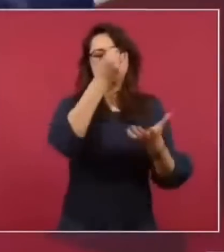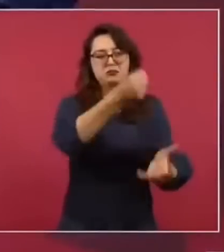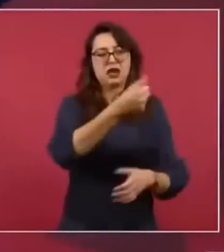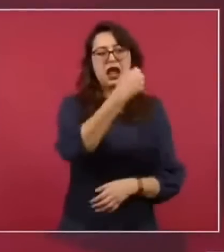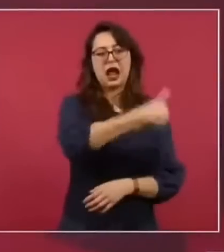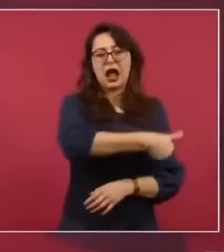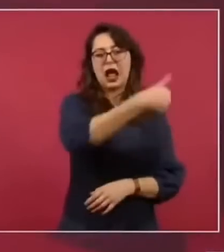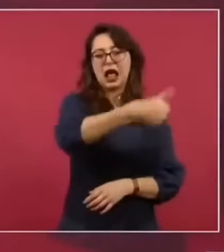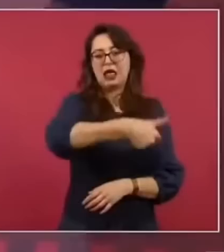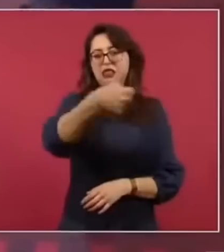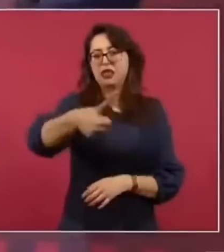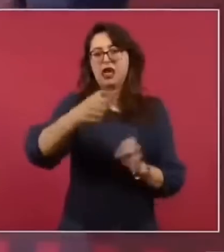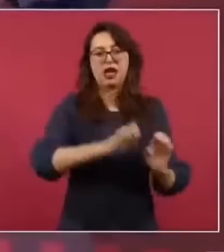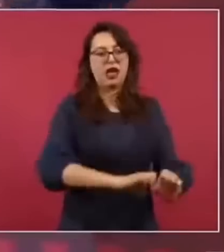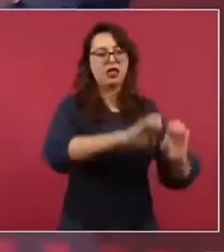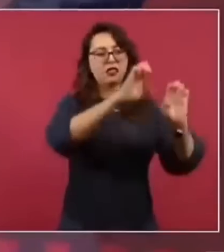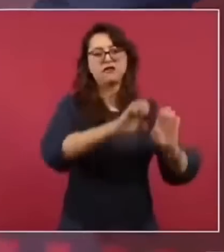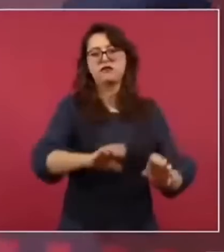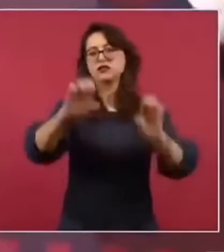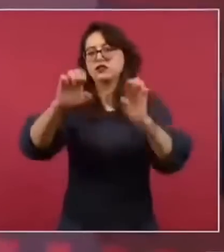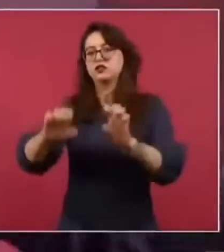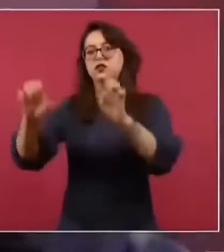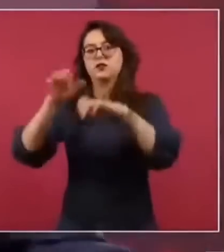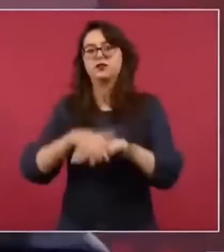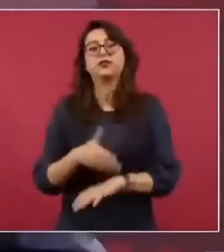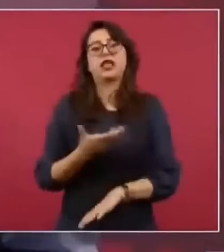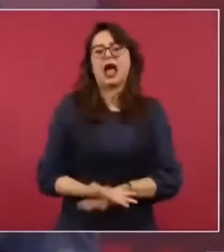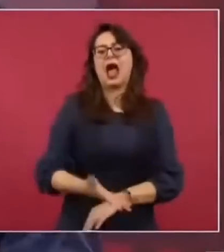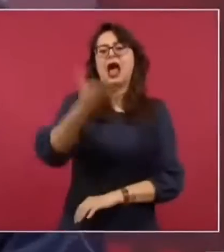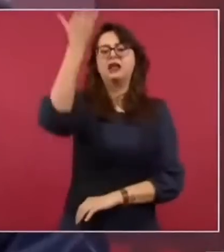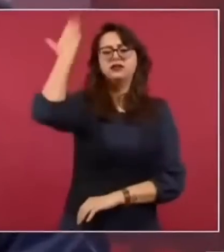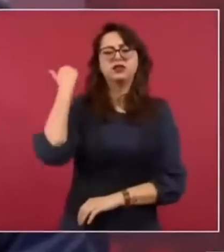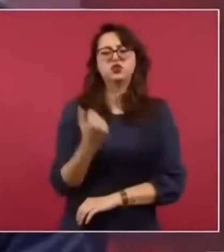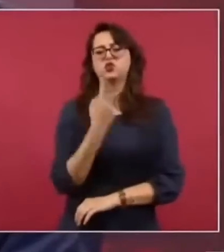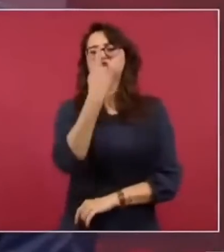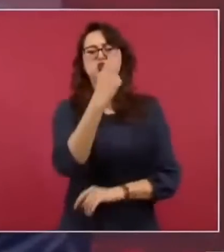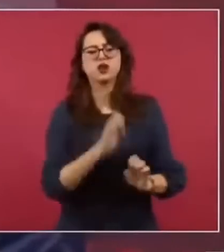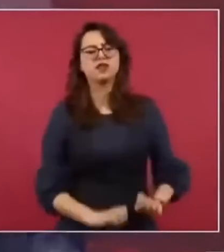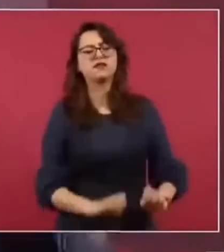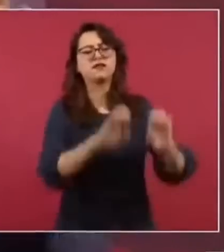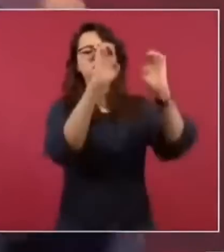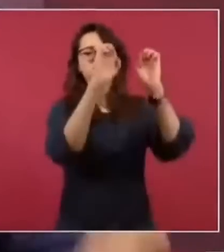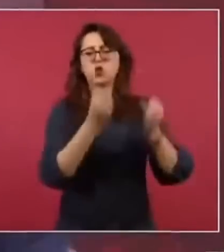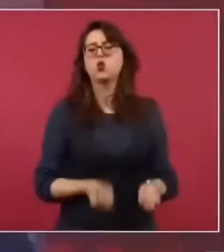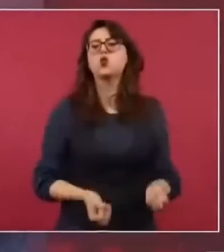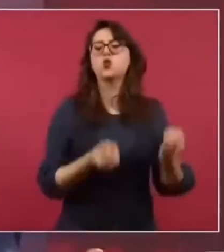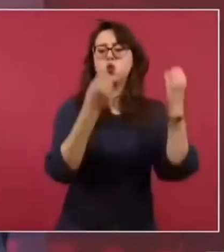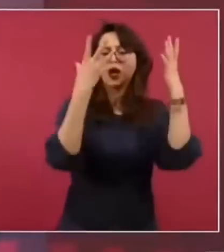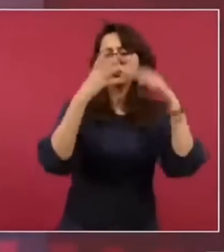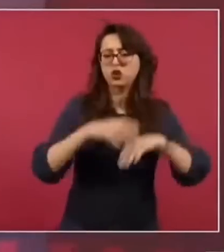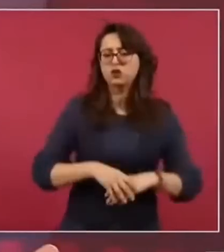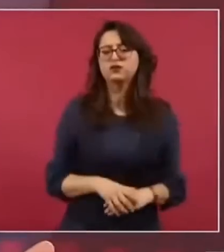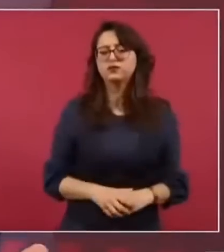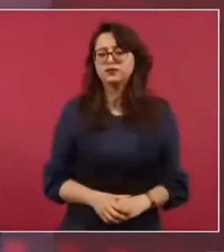¿Cuánto cobraban por eso? Bueno,